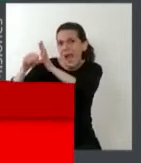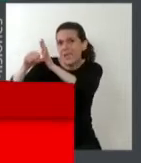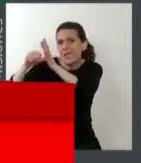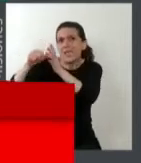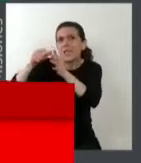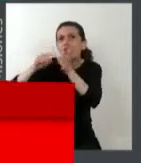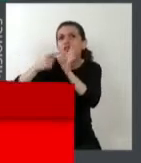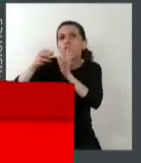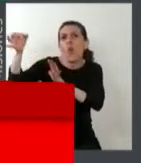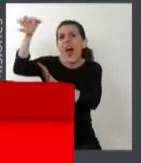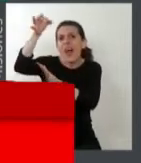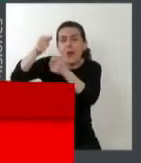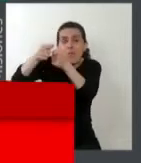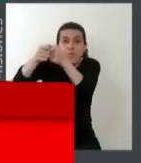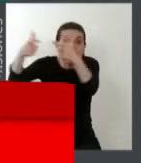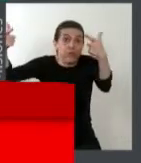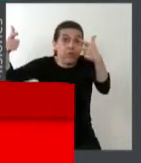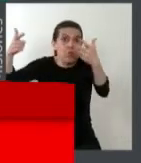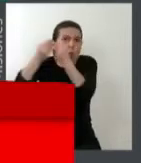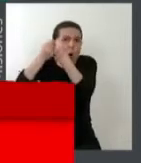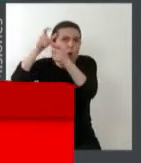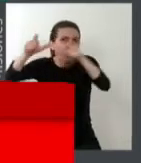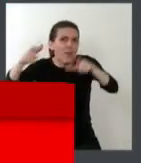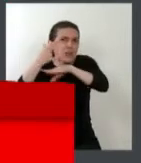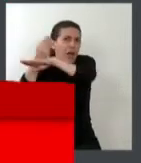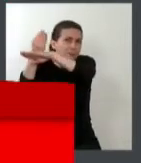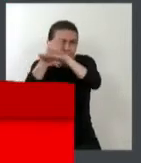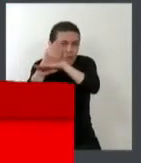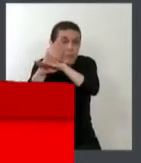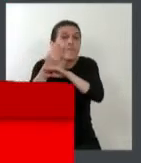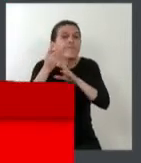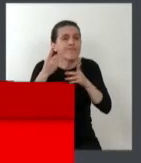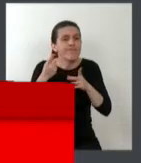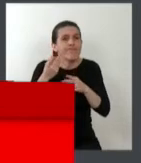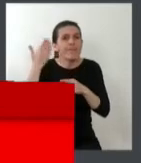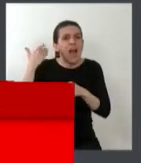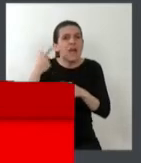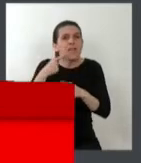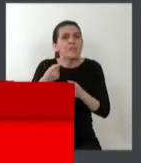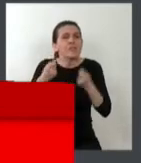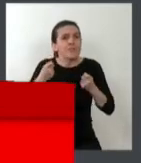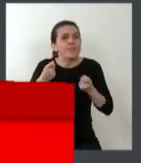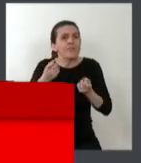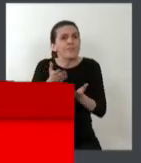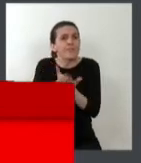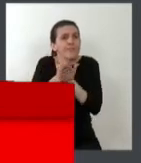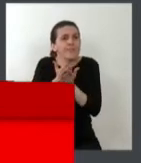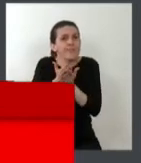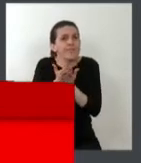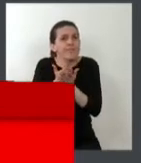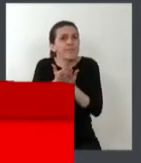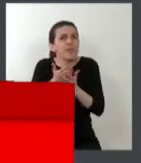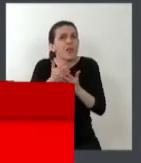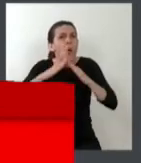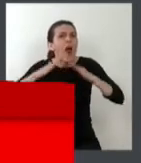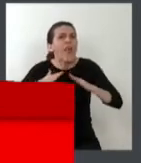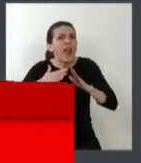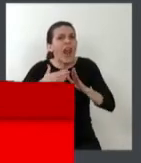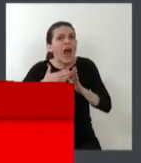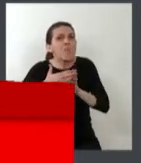pobladas, es la zona donde ha sido necesario mantener restricciones durante más tiempo.